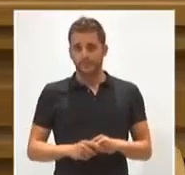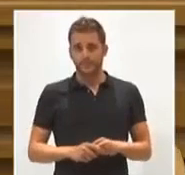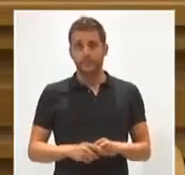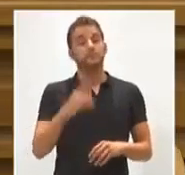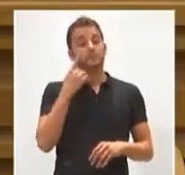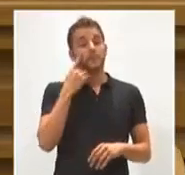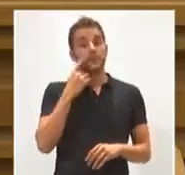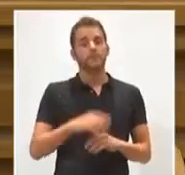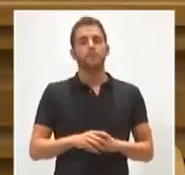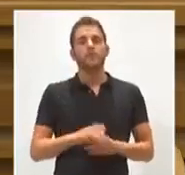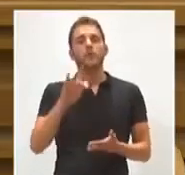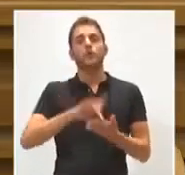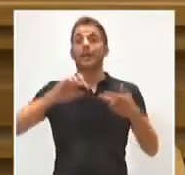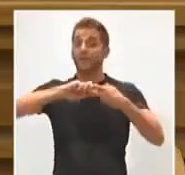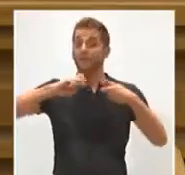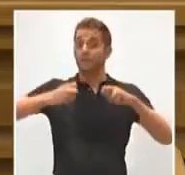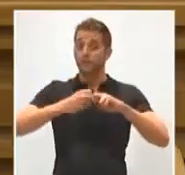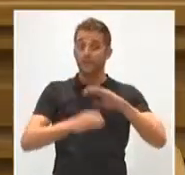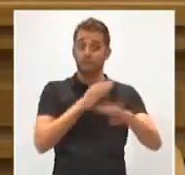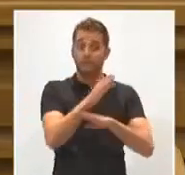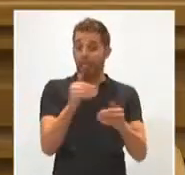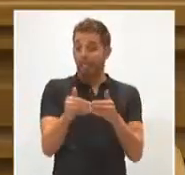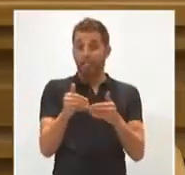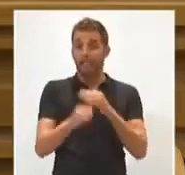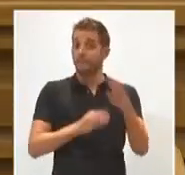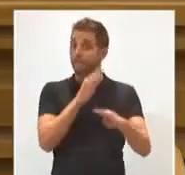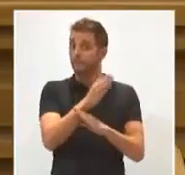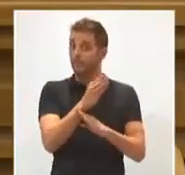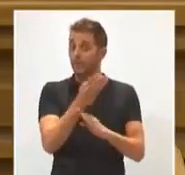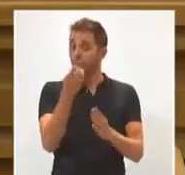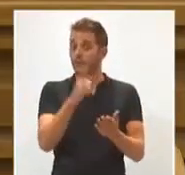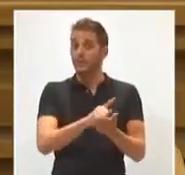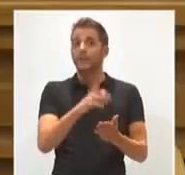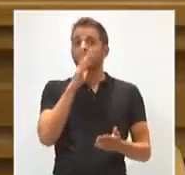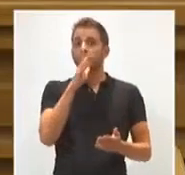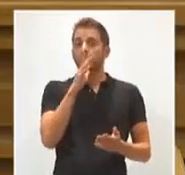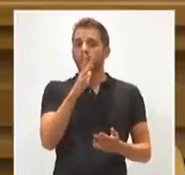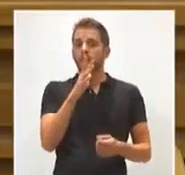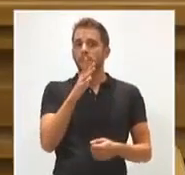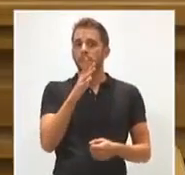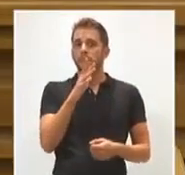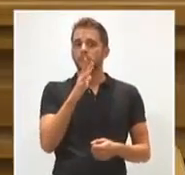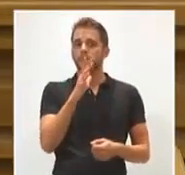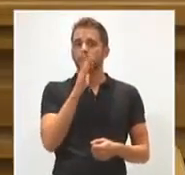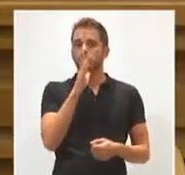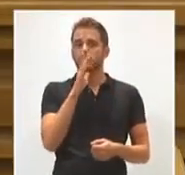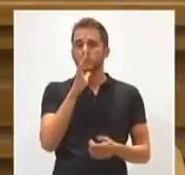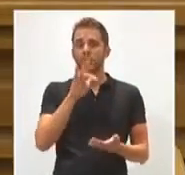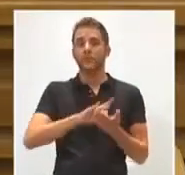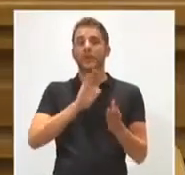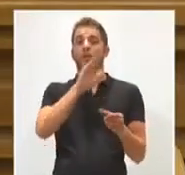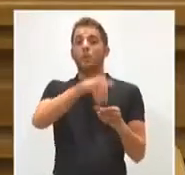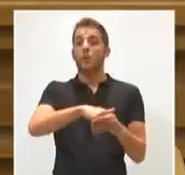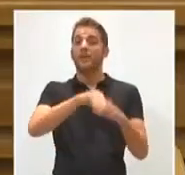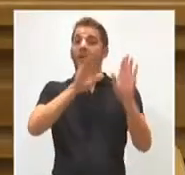vez que voy a bruselas tengo que ir ahora porque vamos a defenderla tengo que votar a favor de